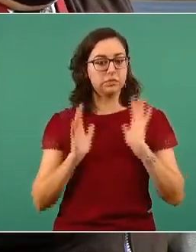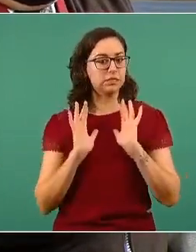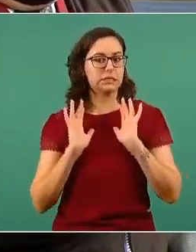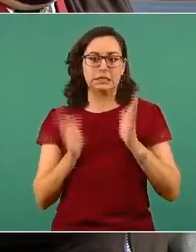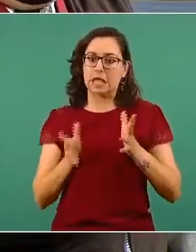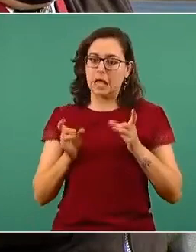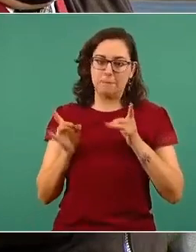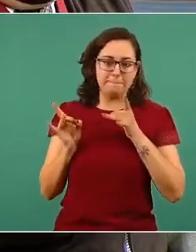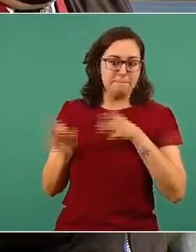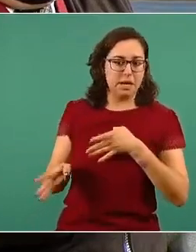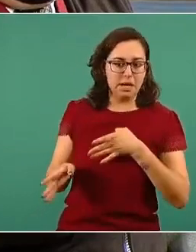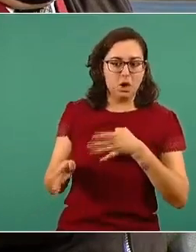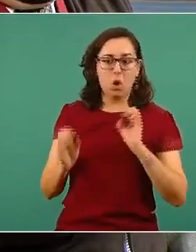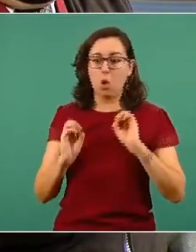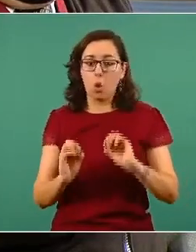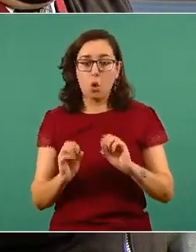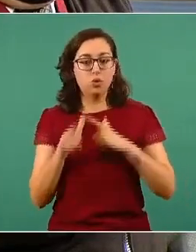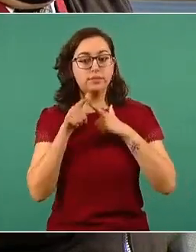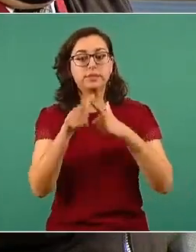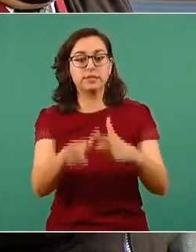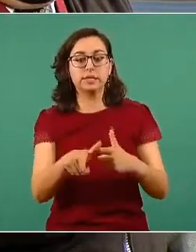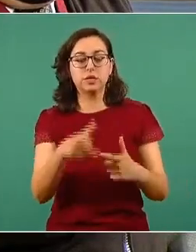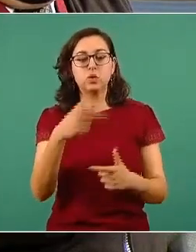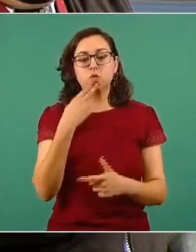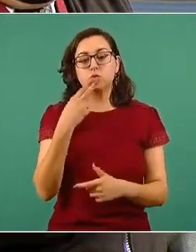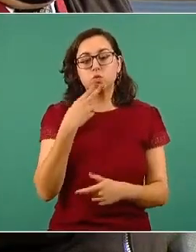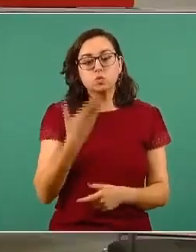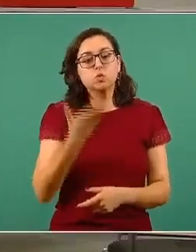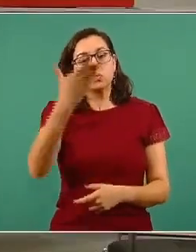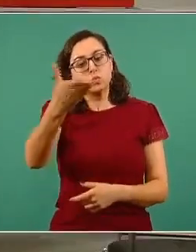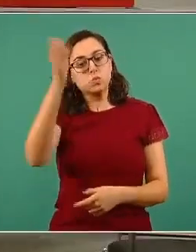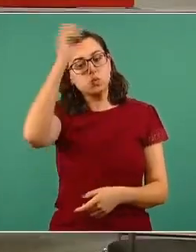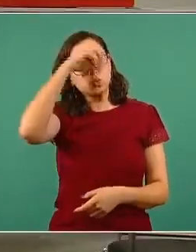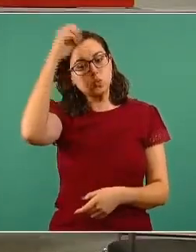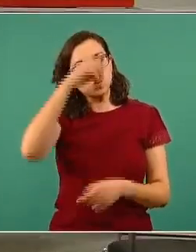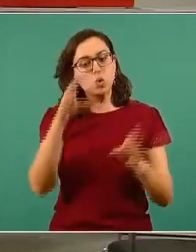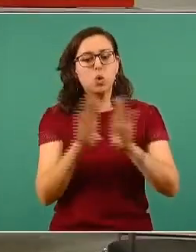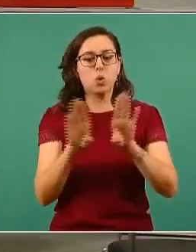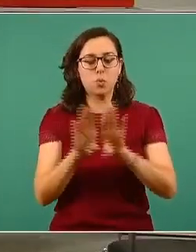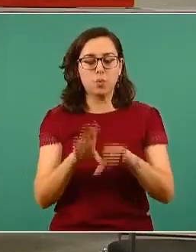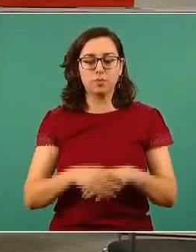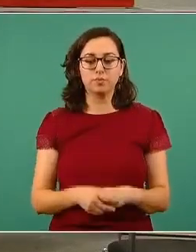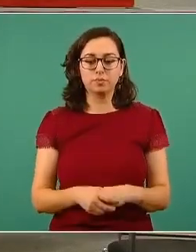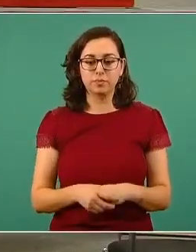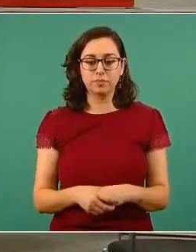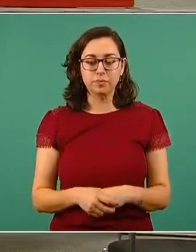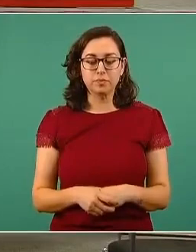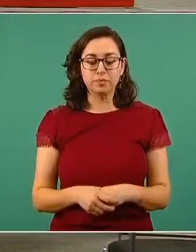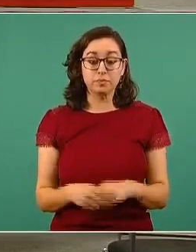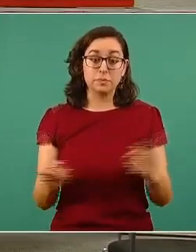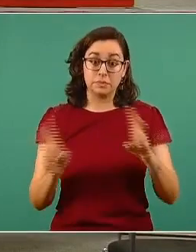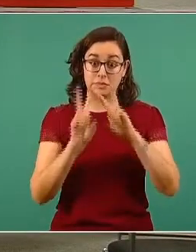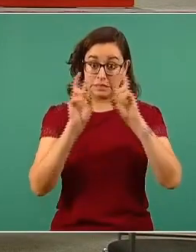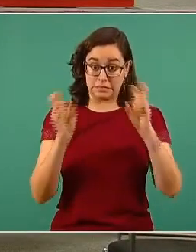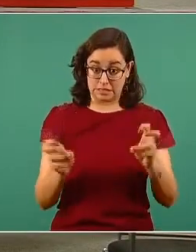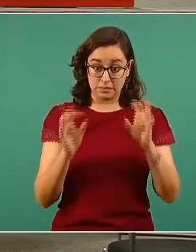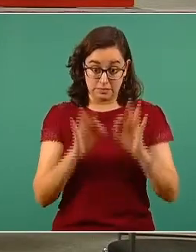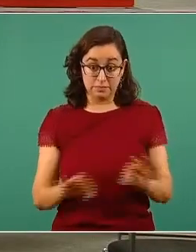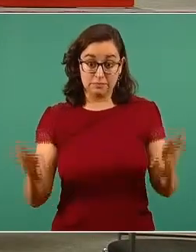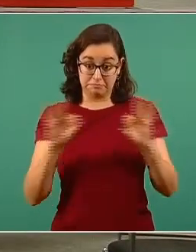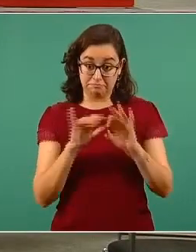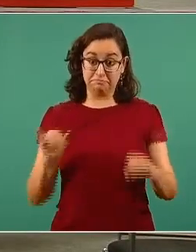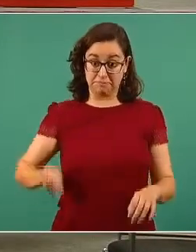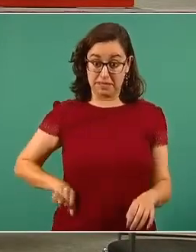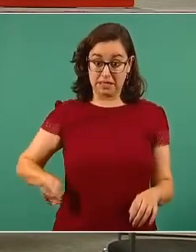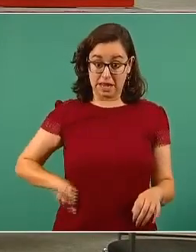o seguir utilizándolo. No sé cuál es la recomendación que usted nos da. Cómo no, muchas gracias, Oscar. Este es un tema de gran interés, no solo en México, sino